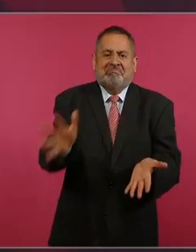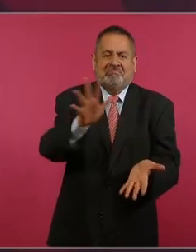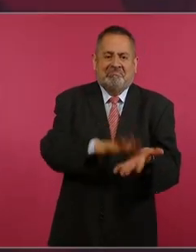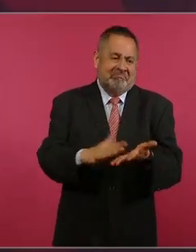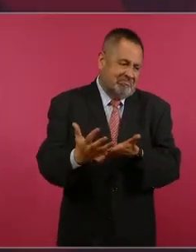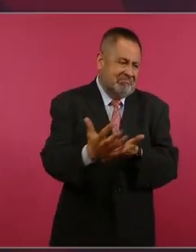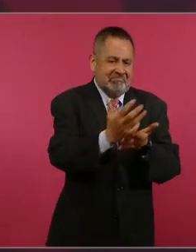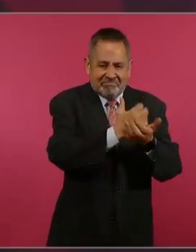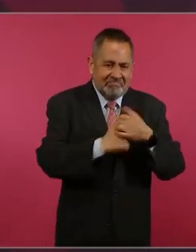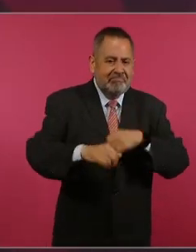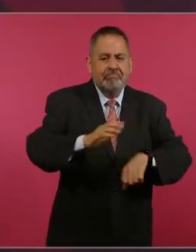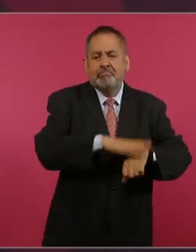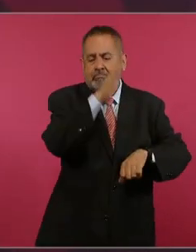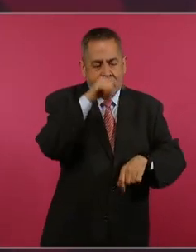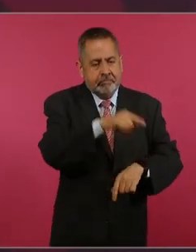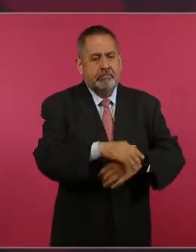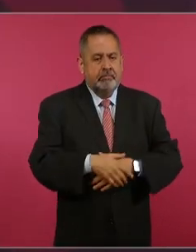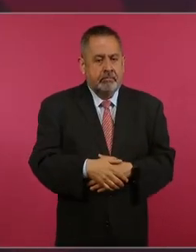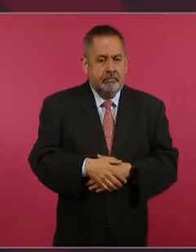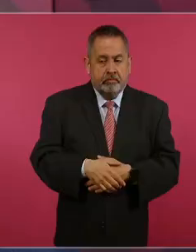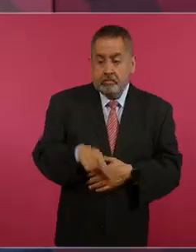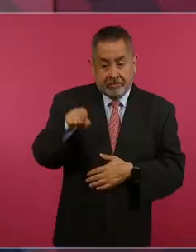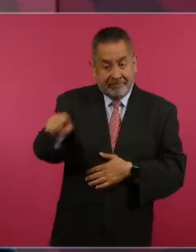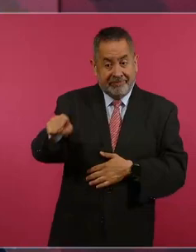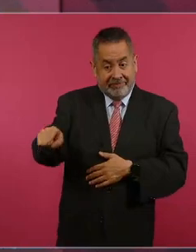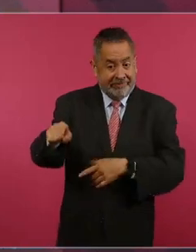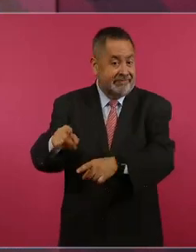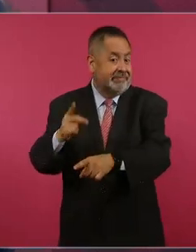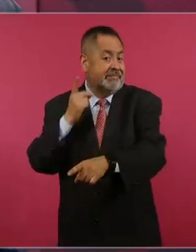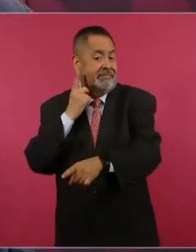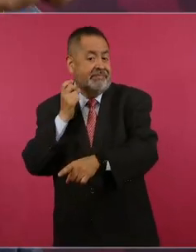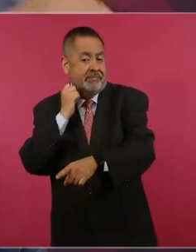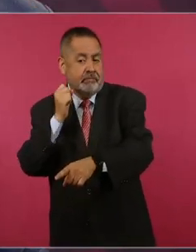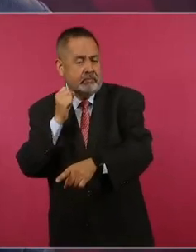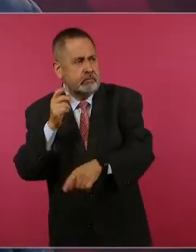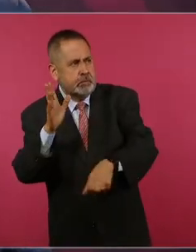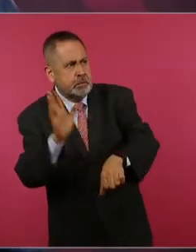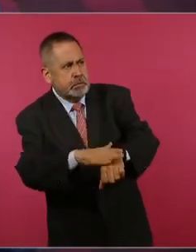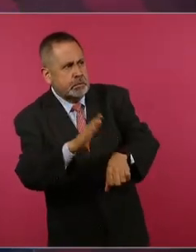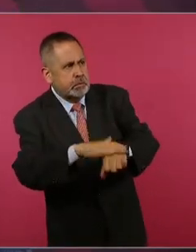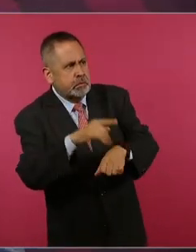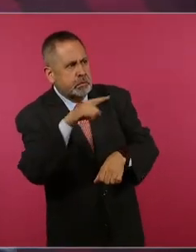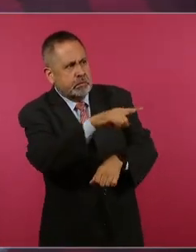Poder Legislativo les dijo, ese fideicomiso que tienen